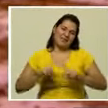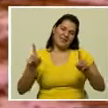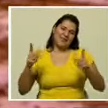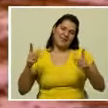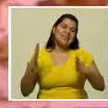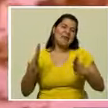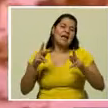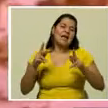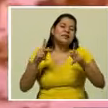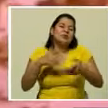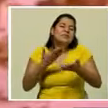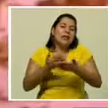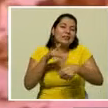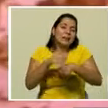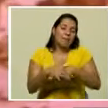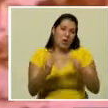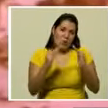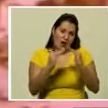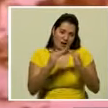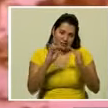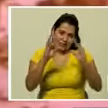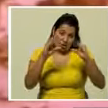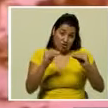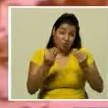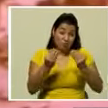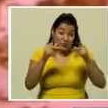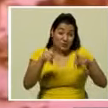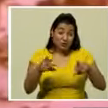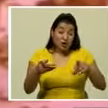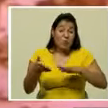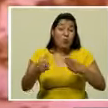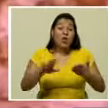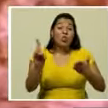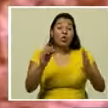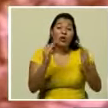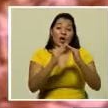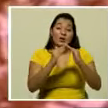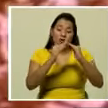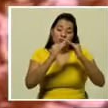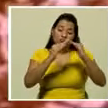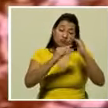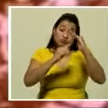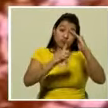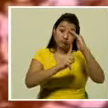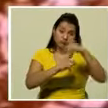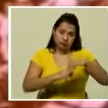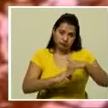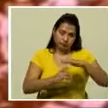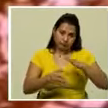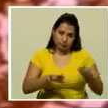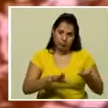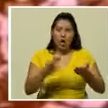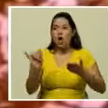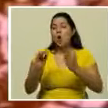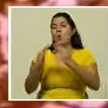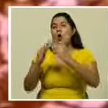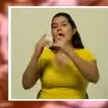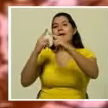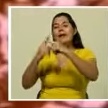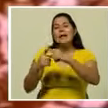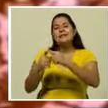en casa. Muchos de quienes murieron lo hicieron en su hogar. Estructuras como la iglesia de Guadalupe, Palacio Municipal, la iglesia de San